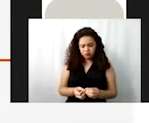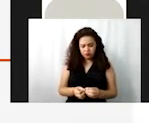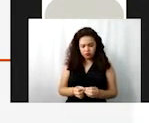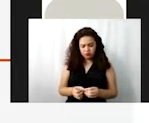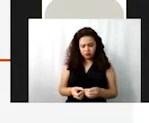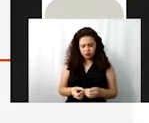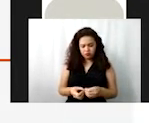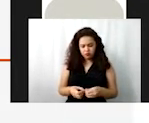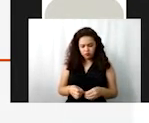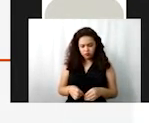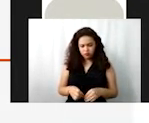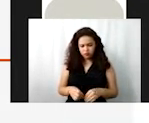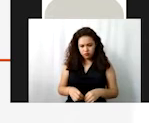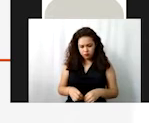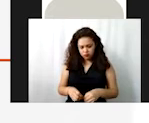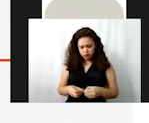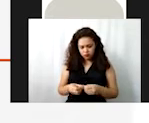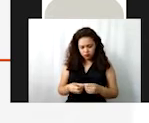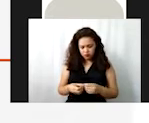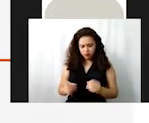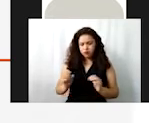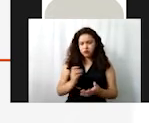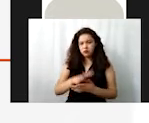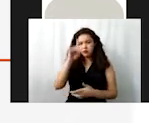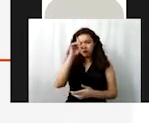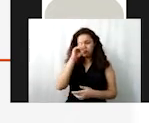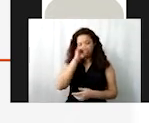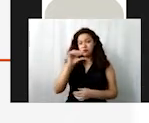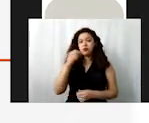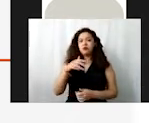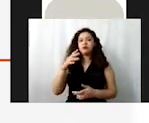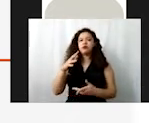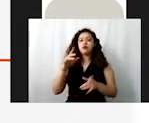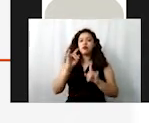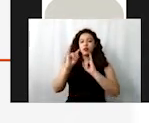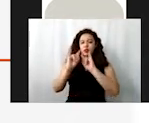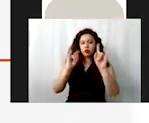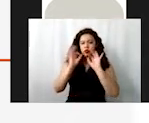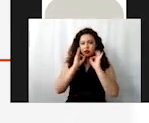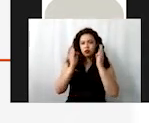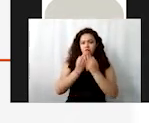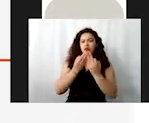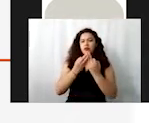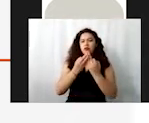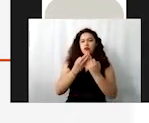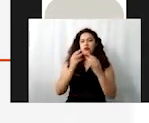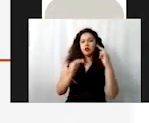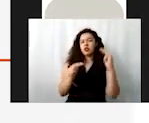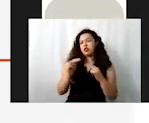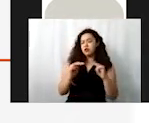recomendación. El siguiente apartado es el de la estructura orgánica, ¿sí?